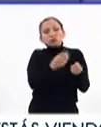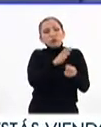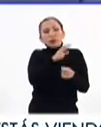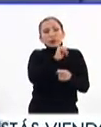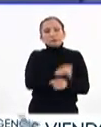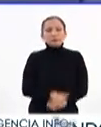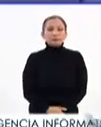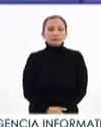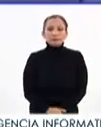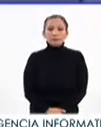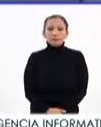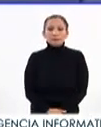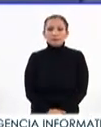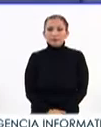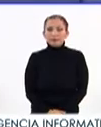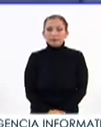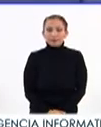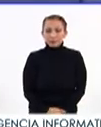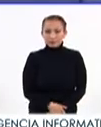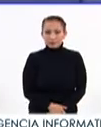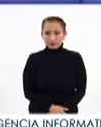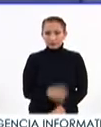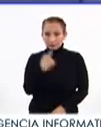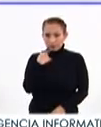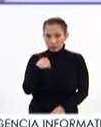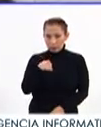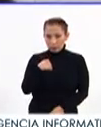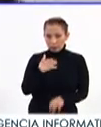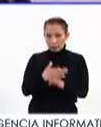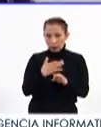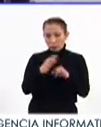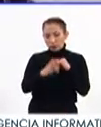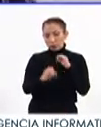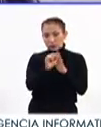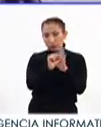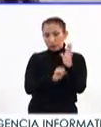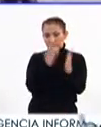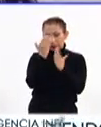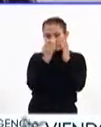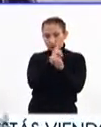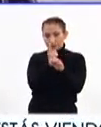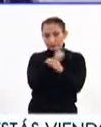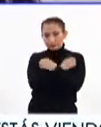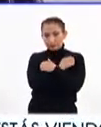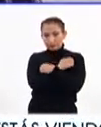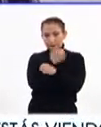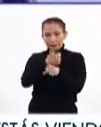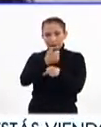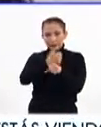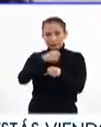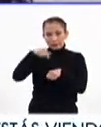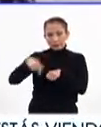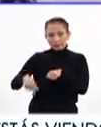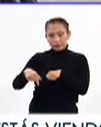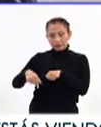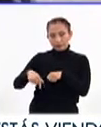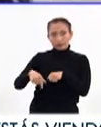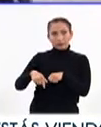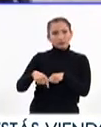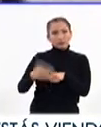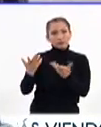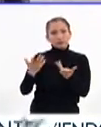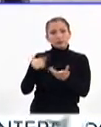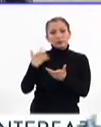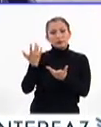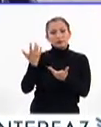oportunidad? Bueno, yo actualmente estoy en el último semestre de la licenciatura en Educación Primaria aquí en